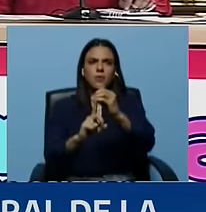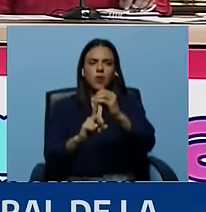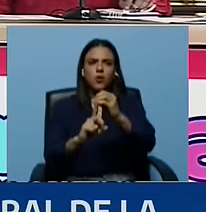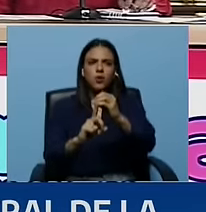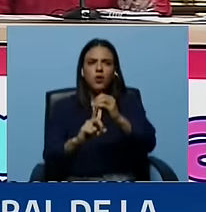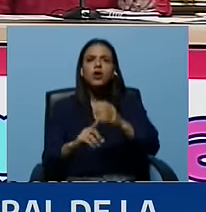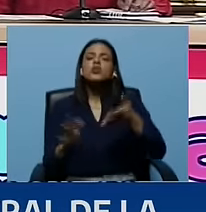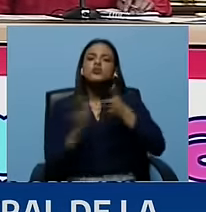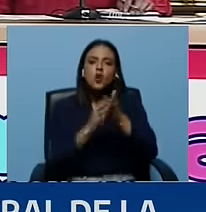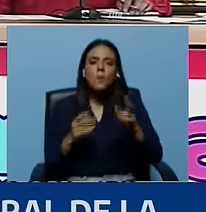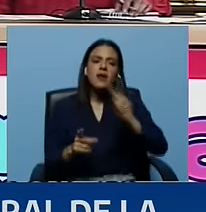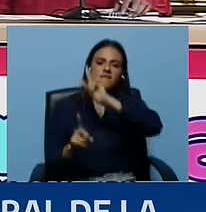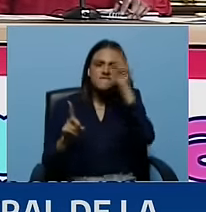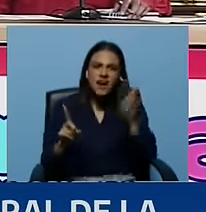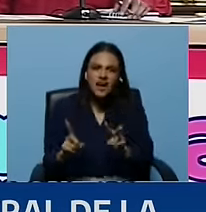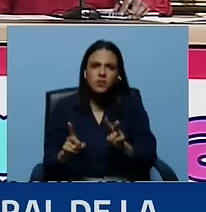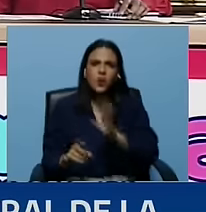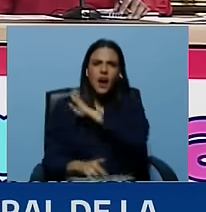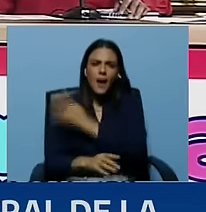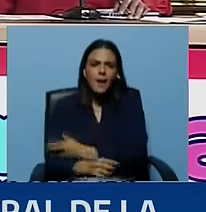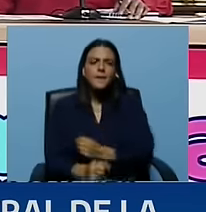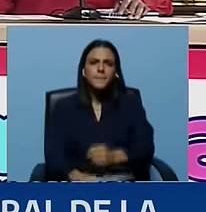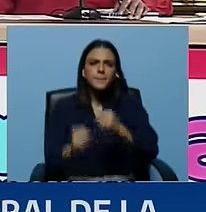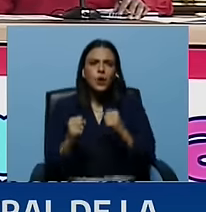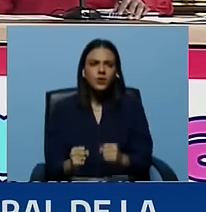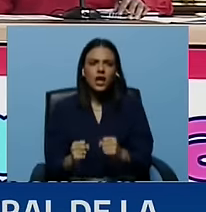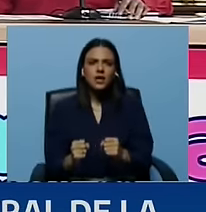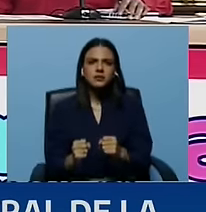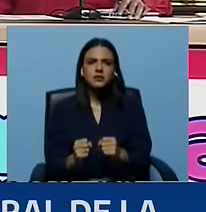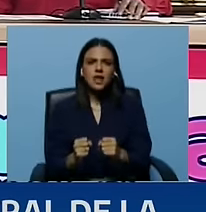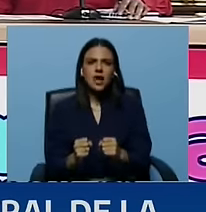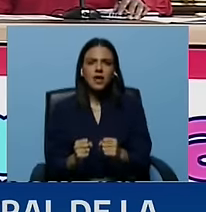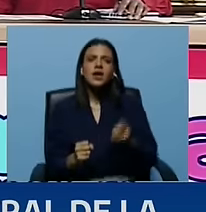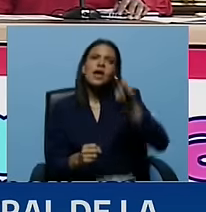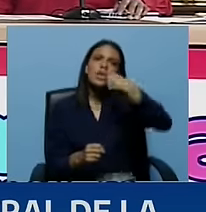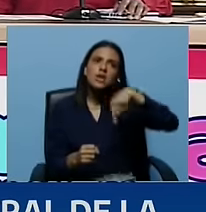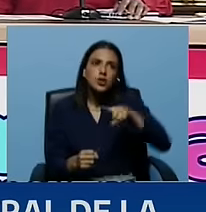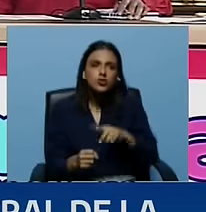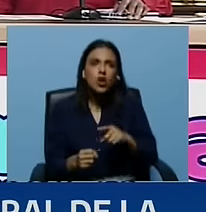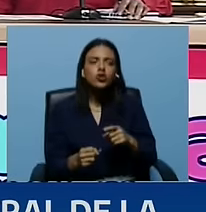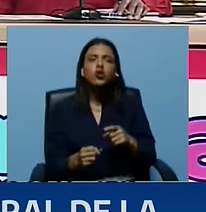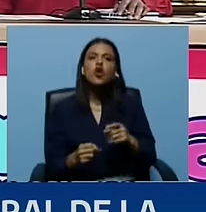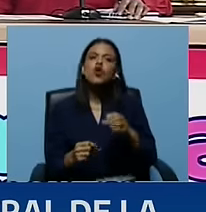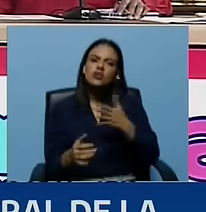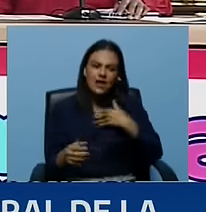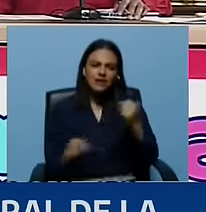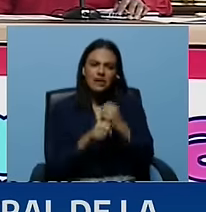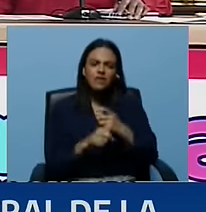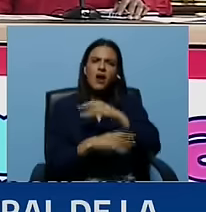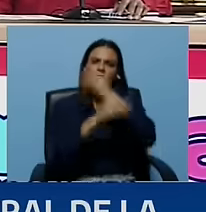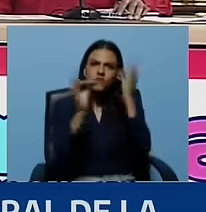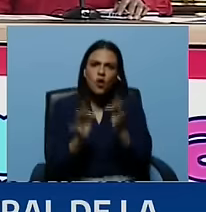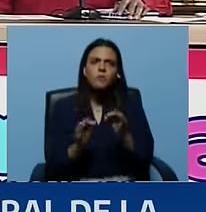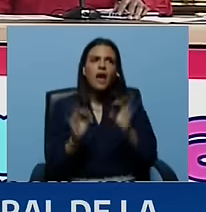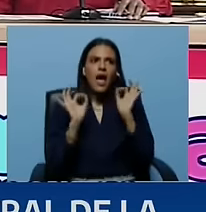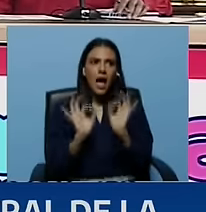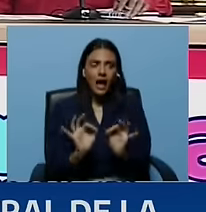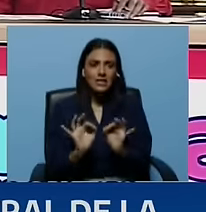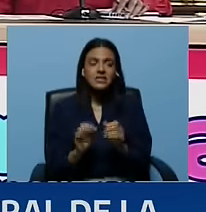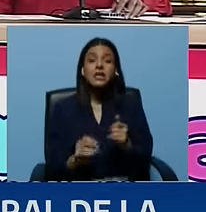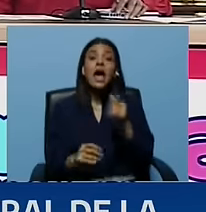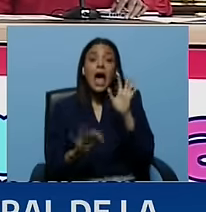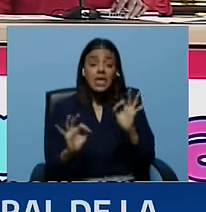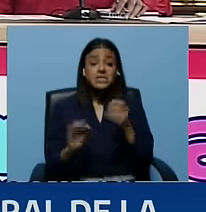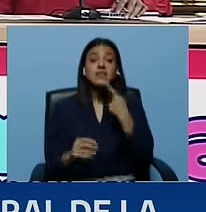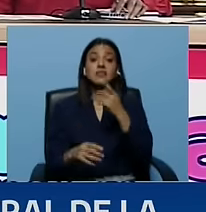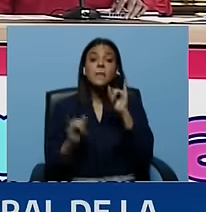la Venezuela potencia. Porque nosotros, así es. Lo dijo la profecía de